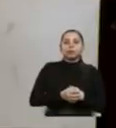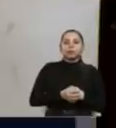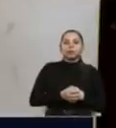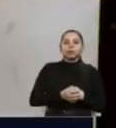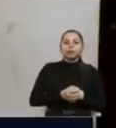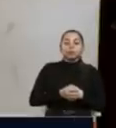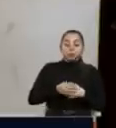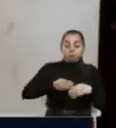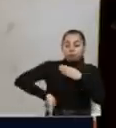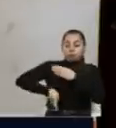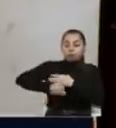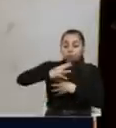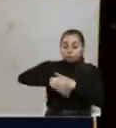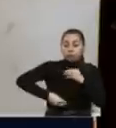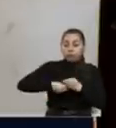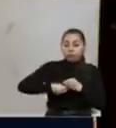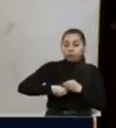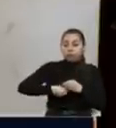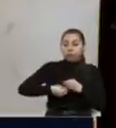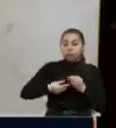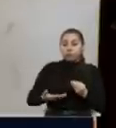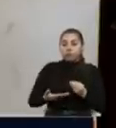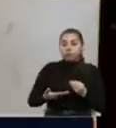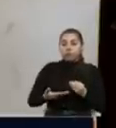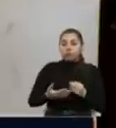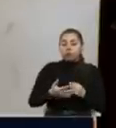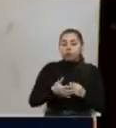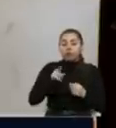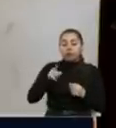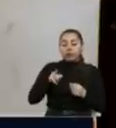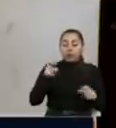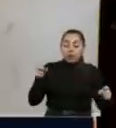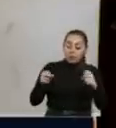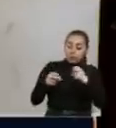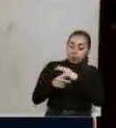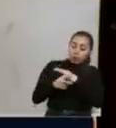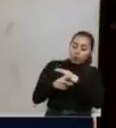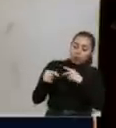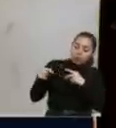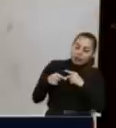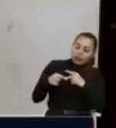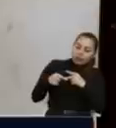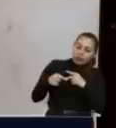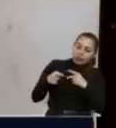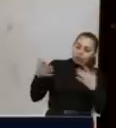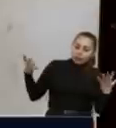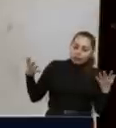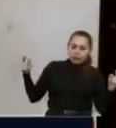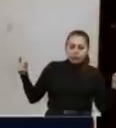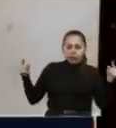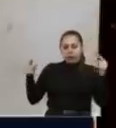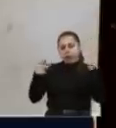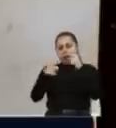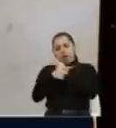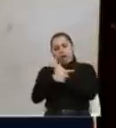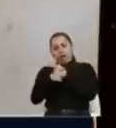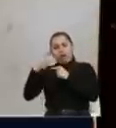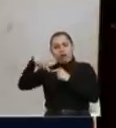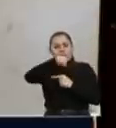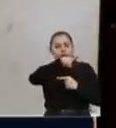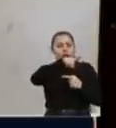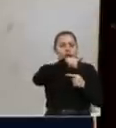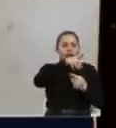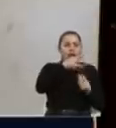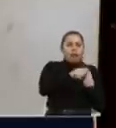Y continúa además en medio de esta violencia cruzada de estas